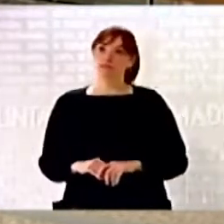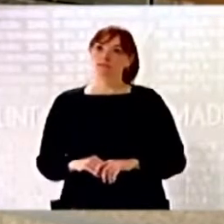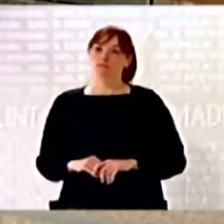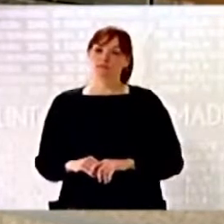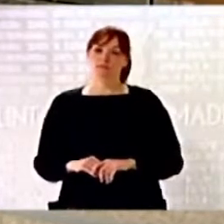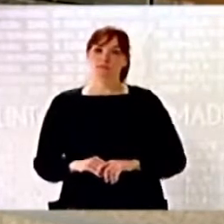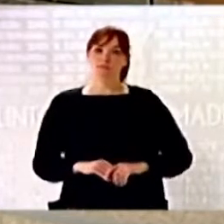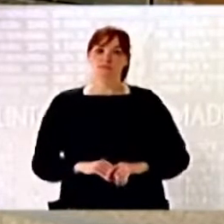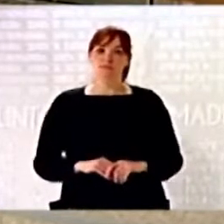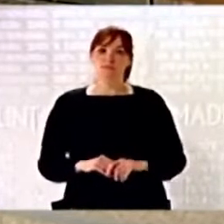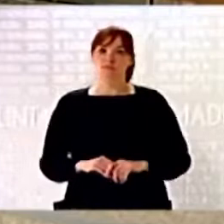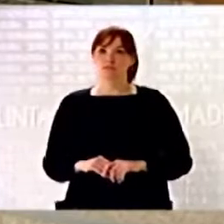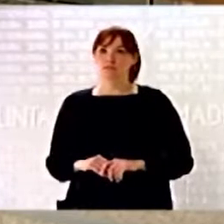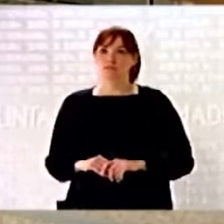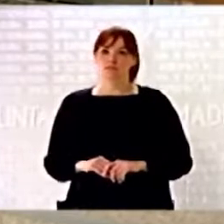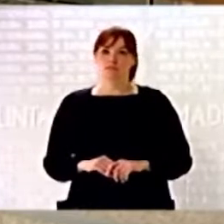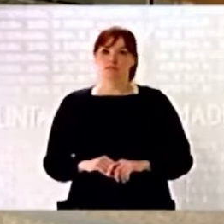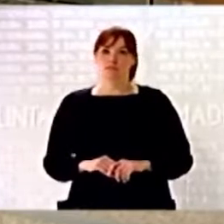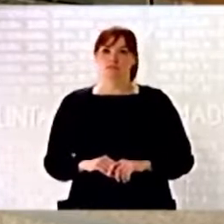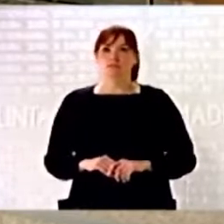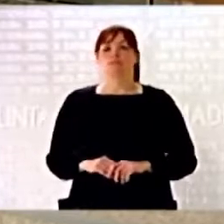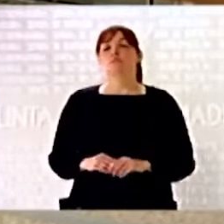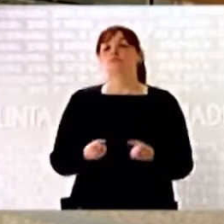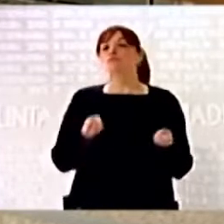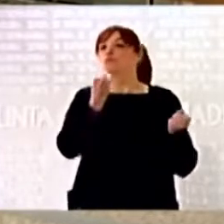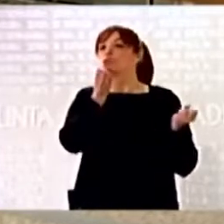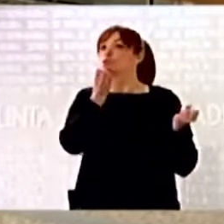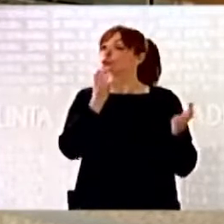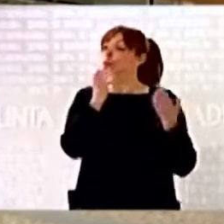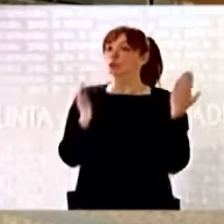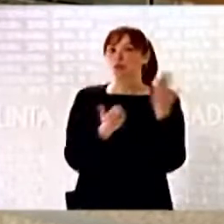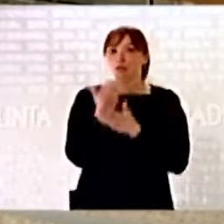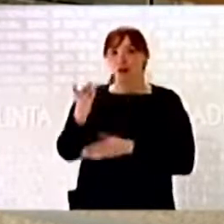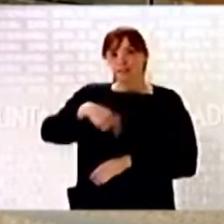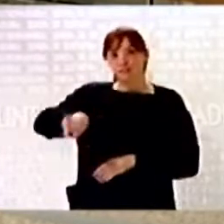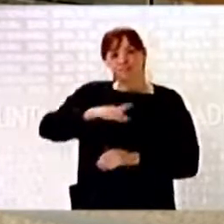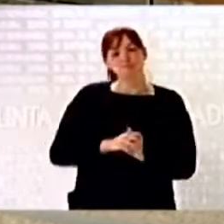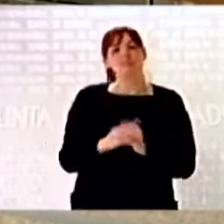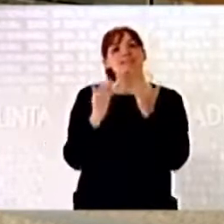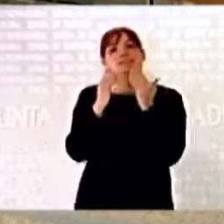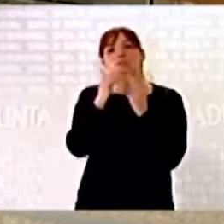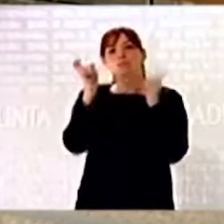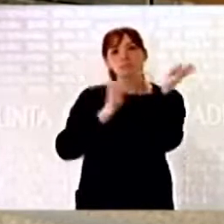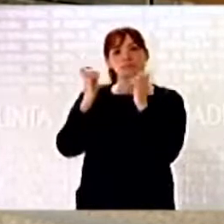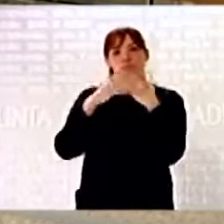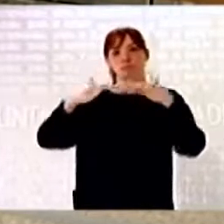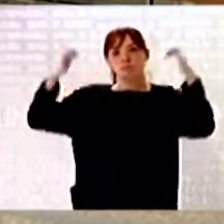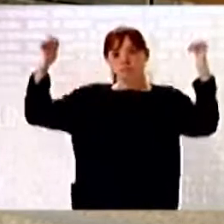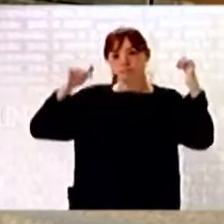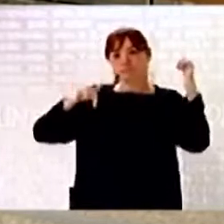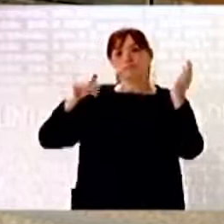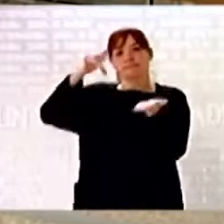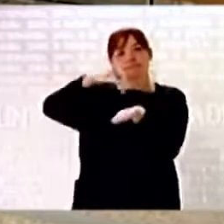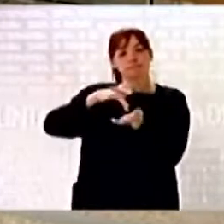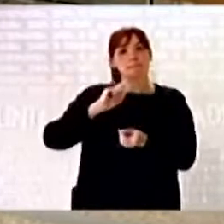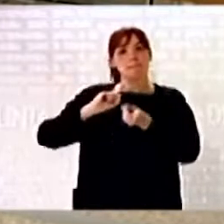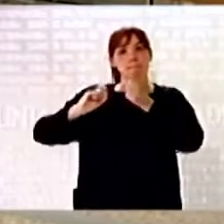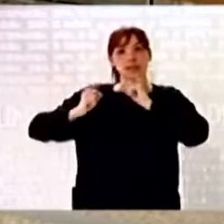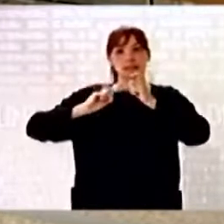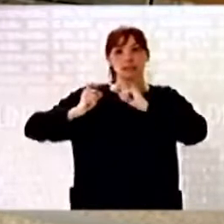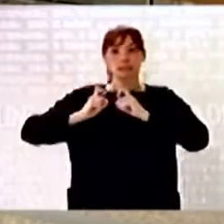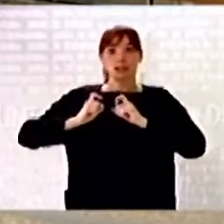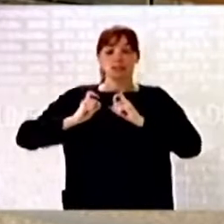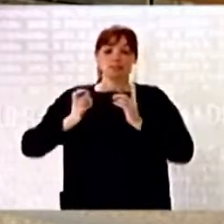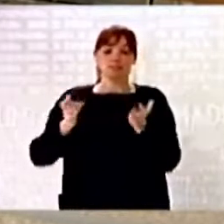ya podemos. Muy bien, buenos días, gracias por vuestra asistencia a esta rueda de